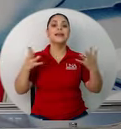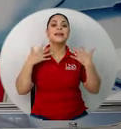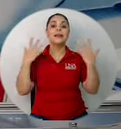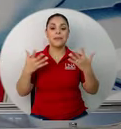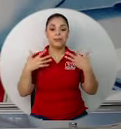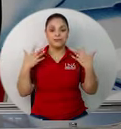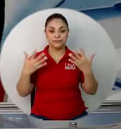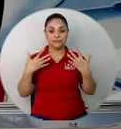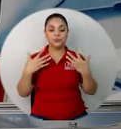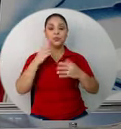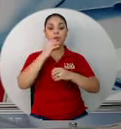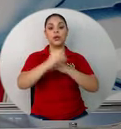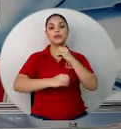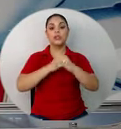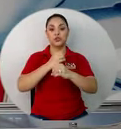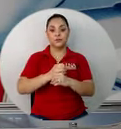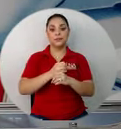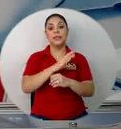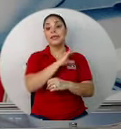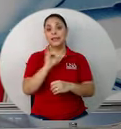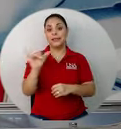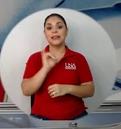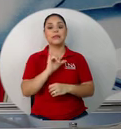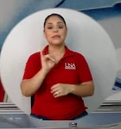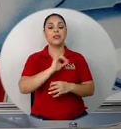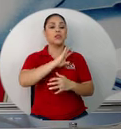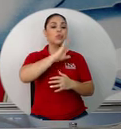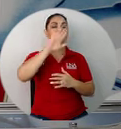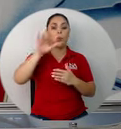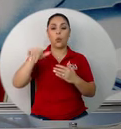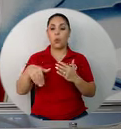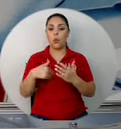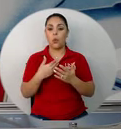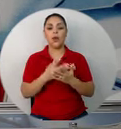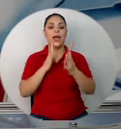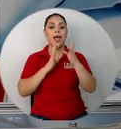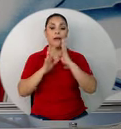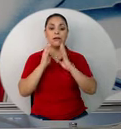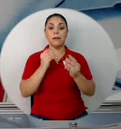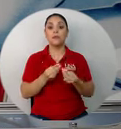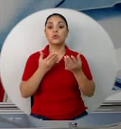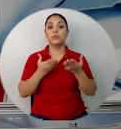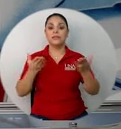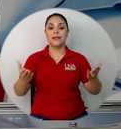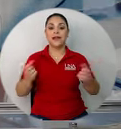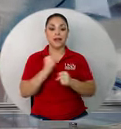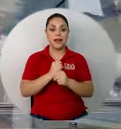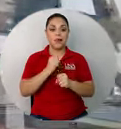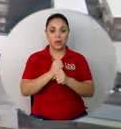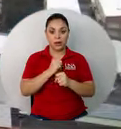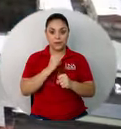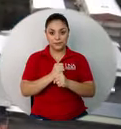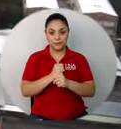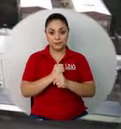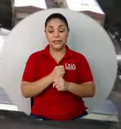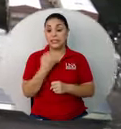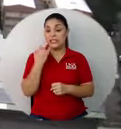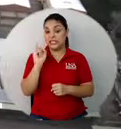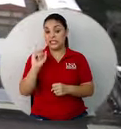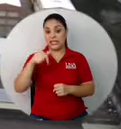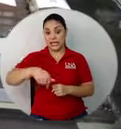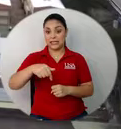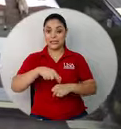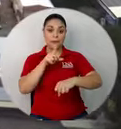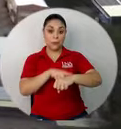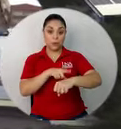clima organizacional y por consiguiente también todo lo que tiene que ver con productividad laboral específicamente. Si en